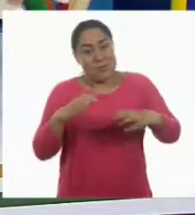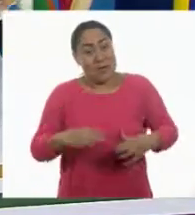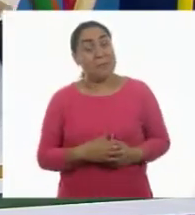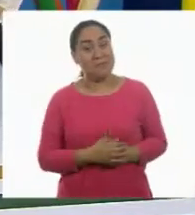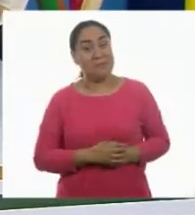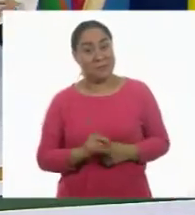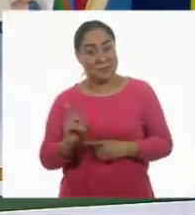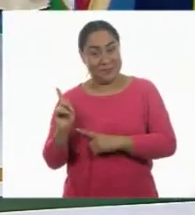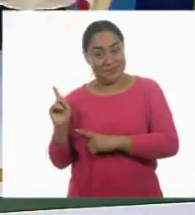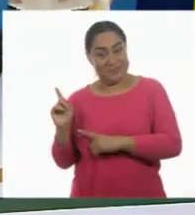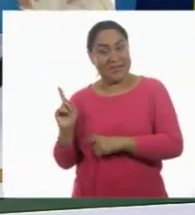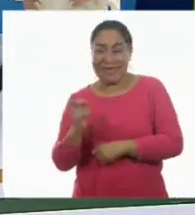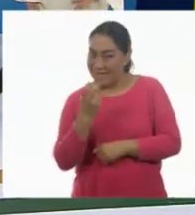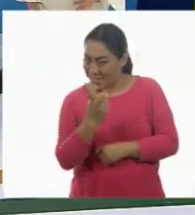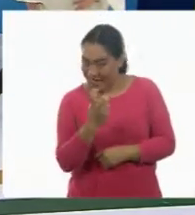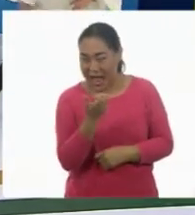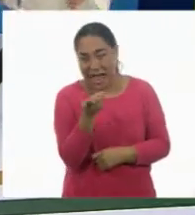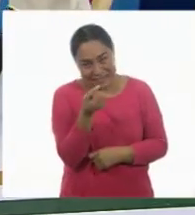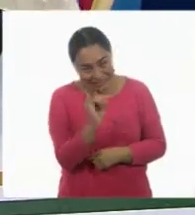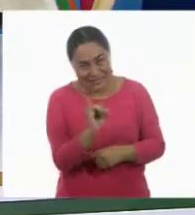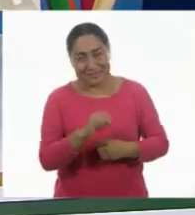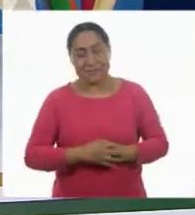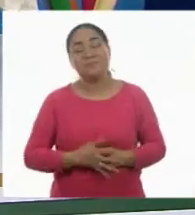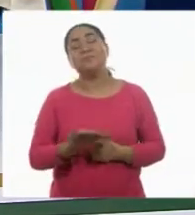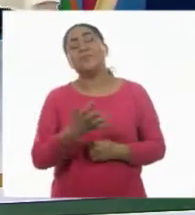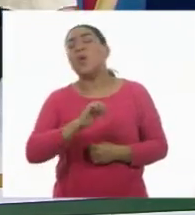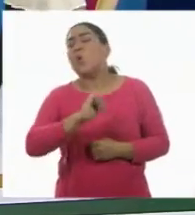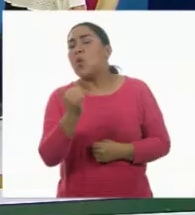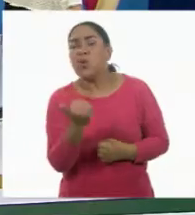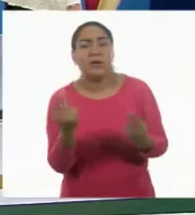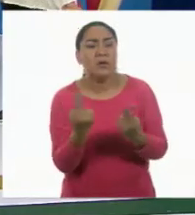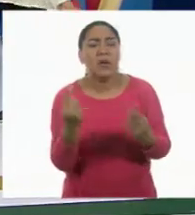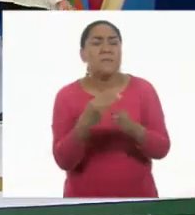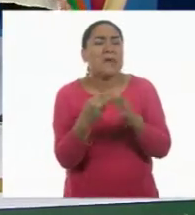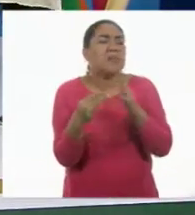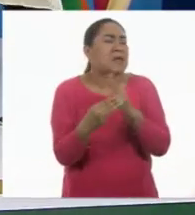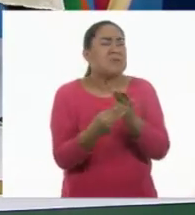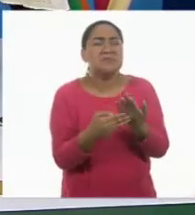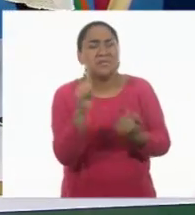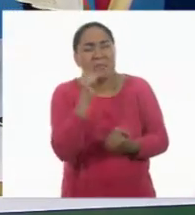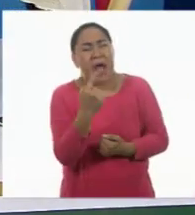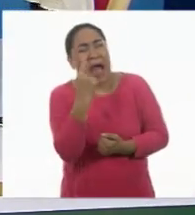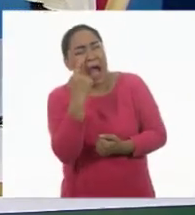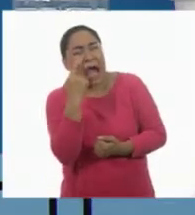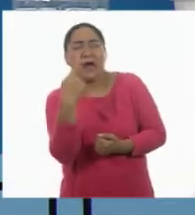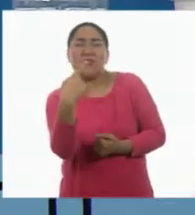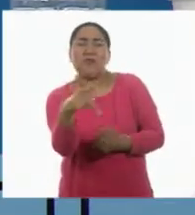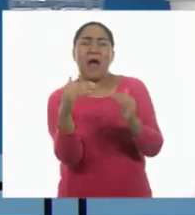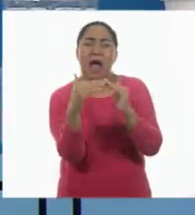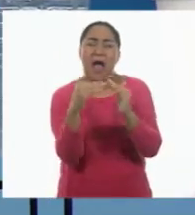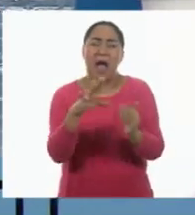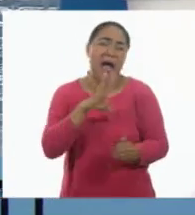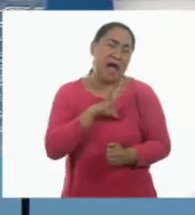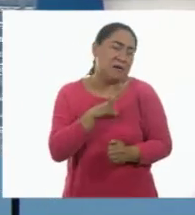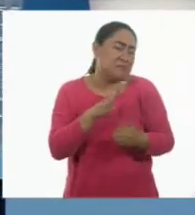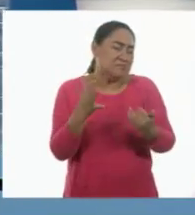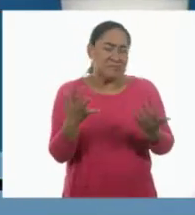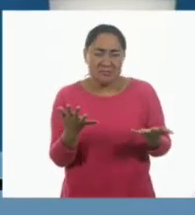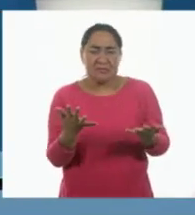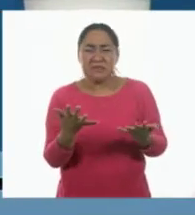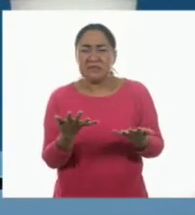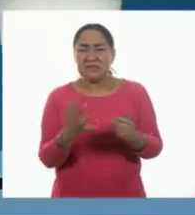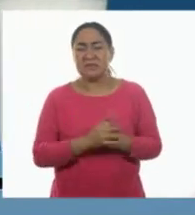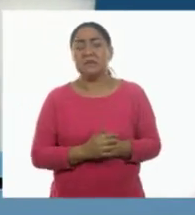Muy bien, muy bien. Y también vamos a trabajar con objetos cotidianos. Los objetos que tengan en casita, recuerden que no deben